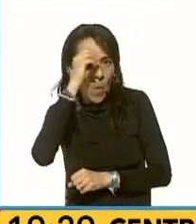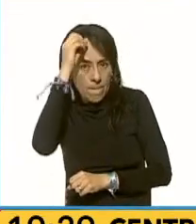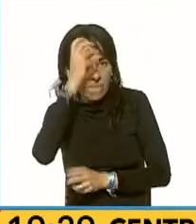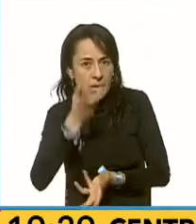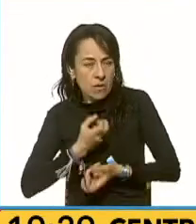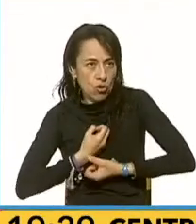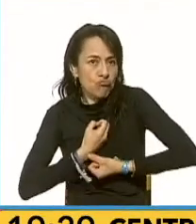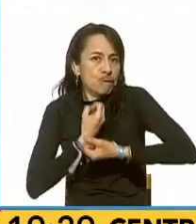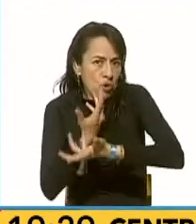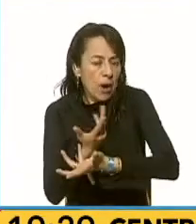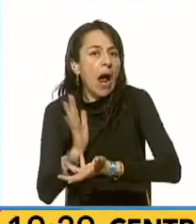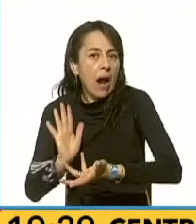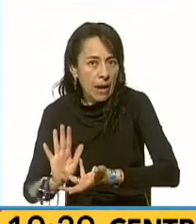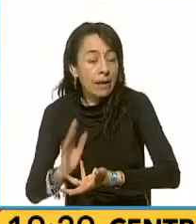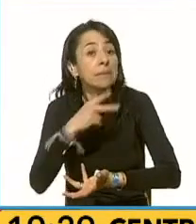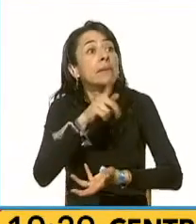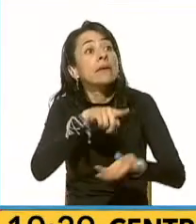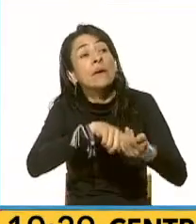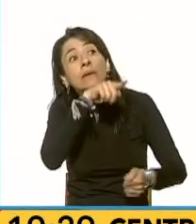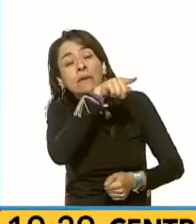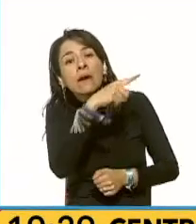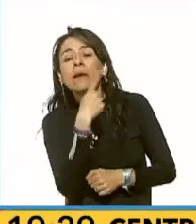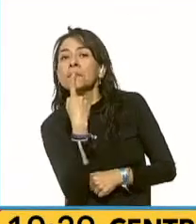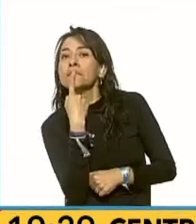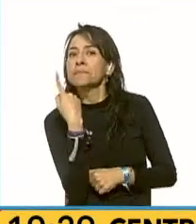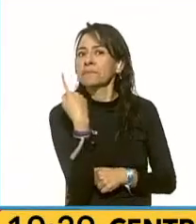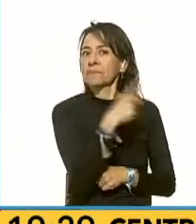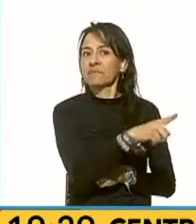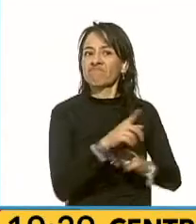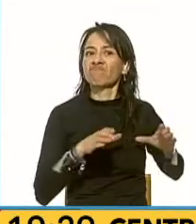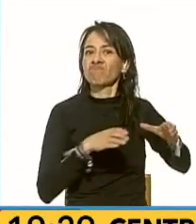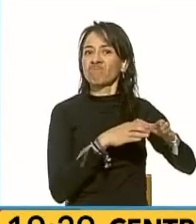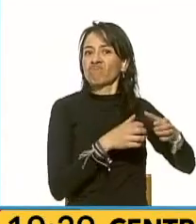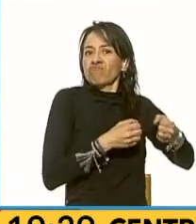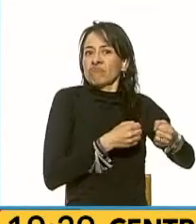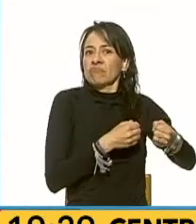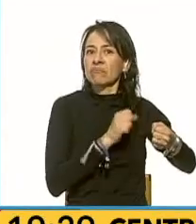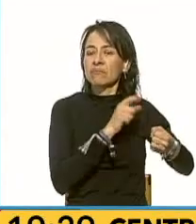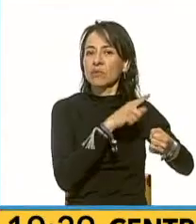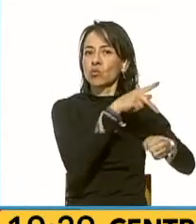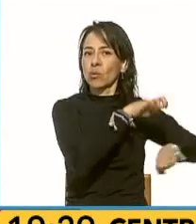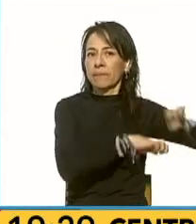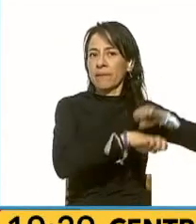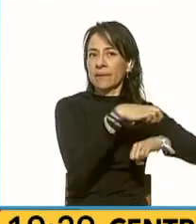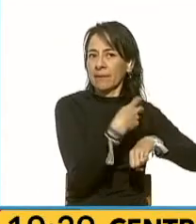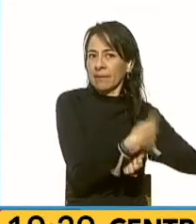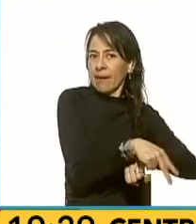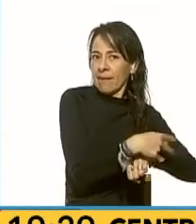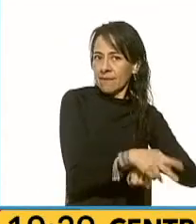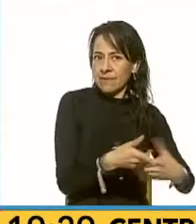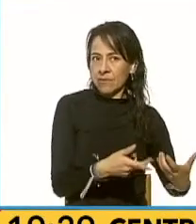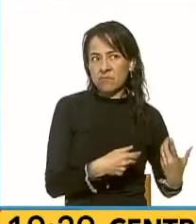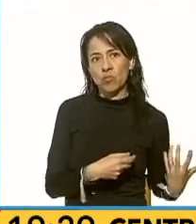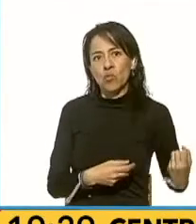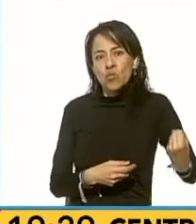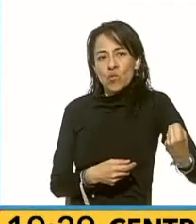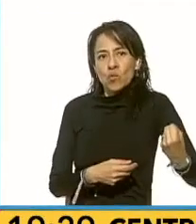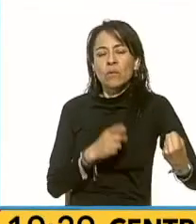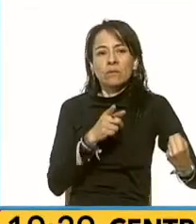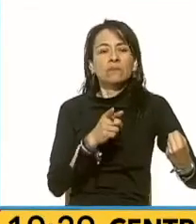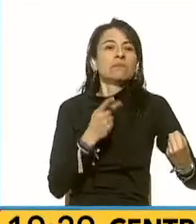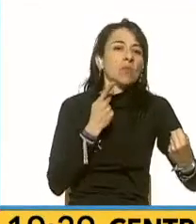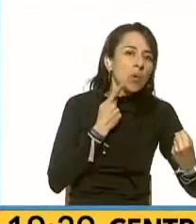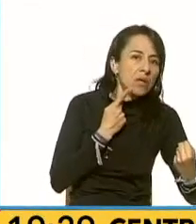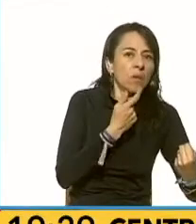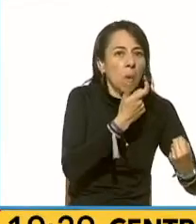que él hace desde la concesión de una televisión, desde el poder político, económico, y ya